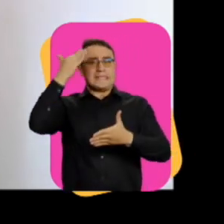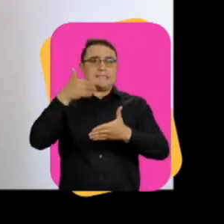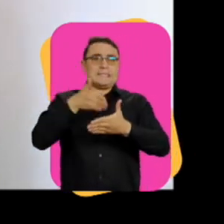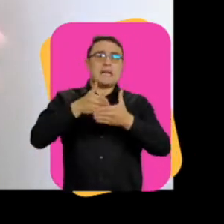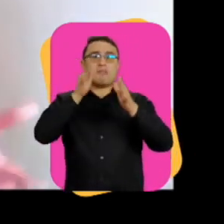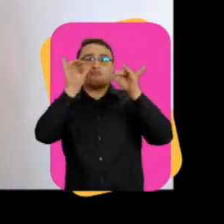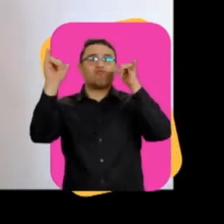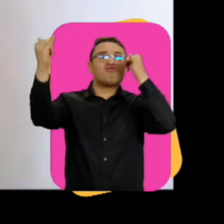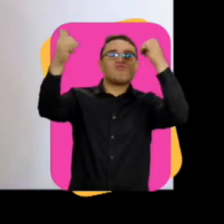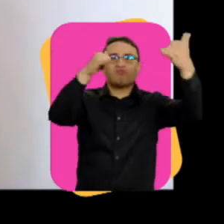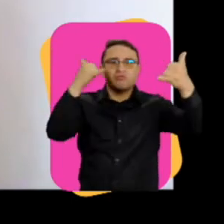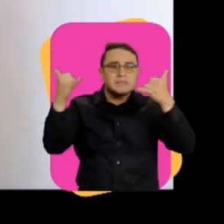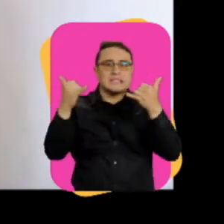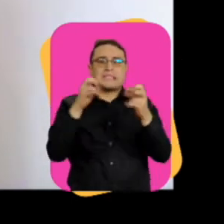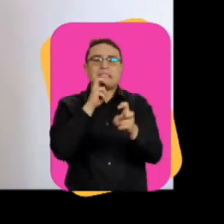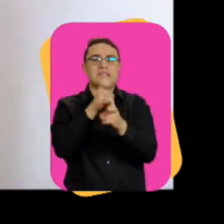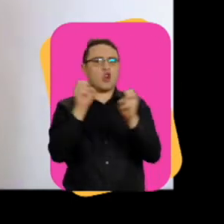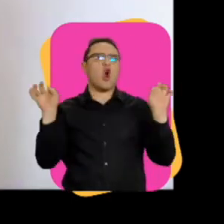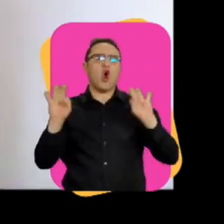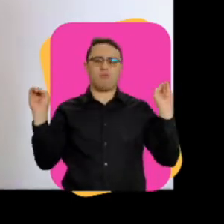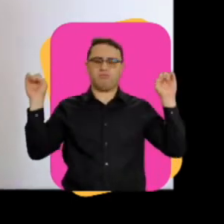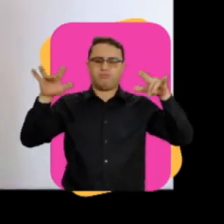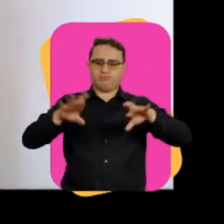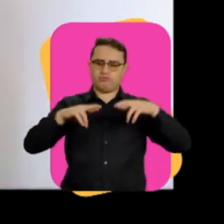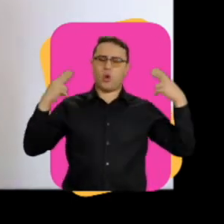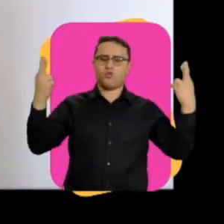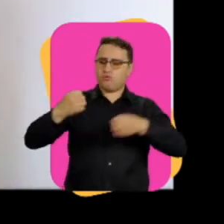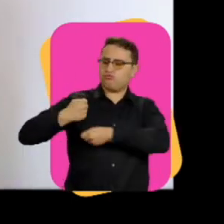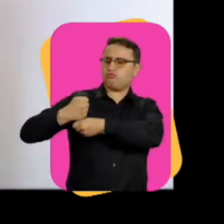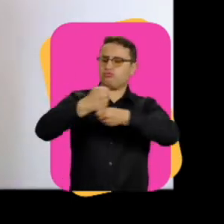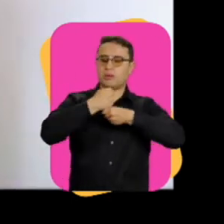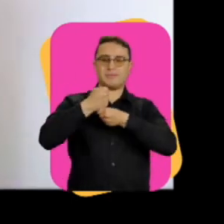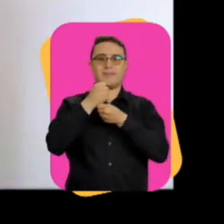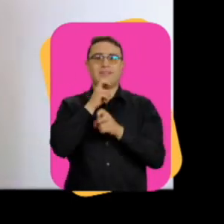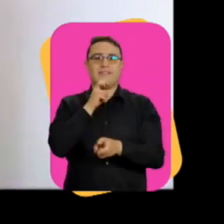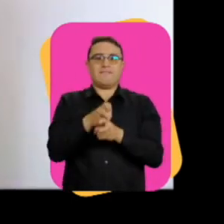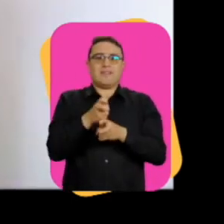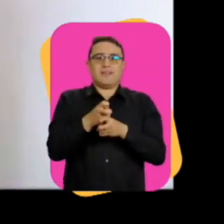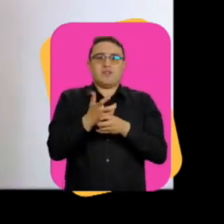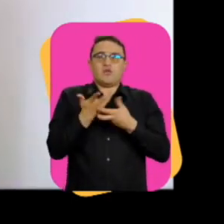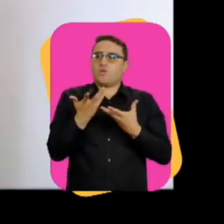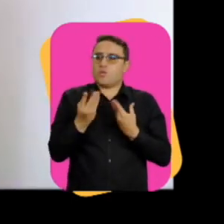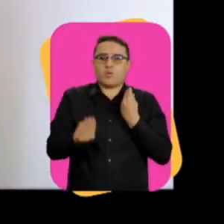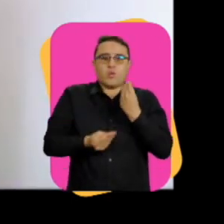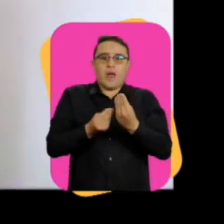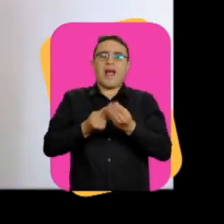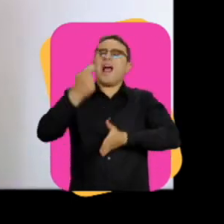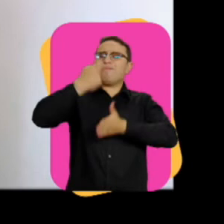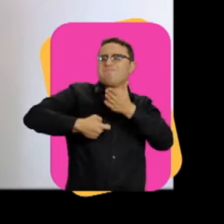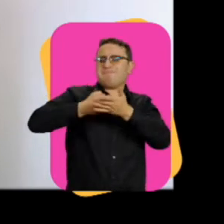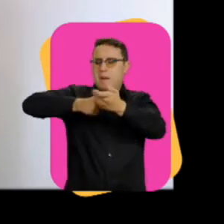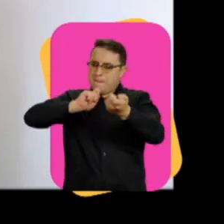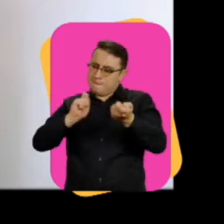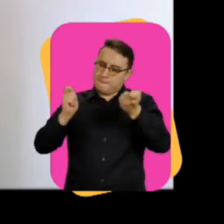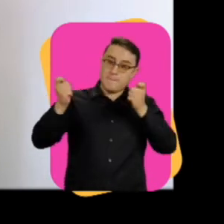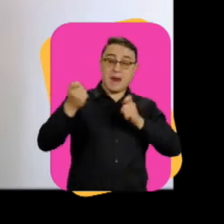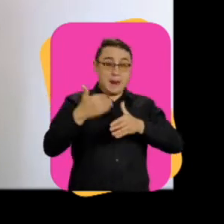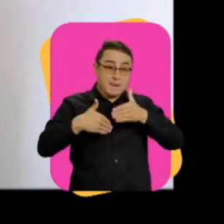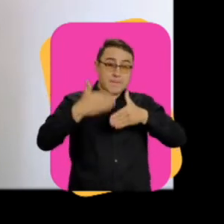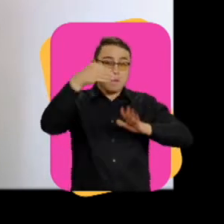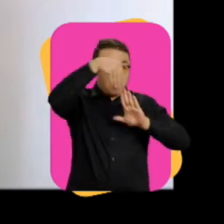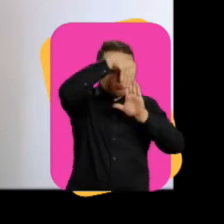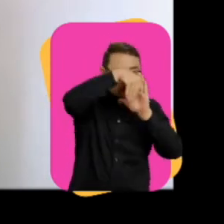de poder reunirnos en los sitios de trabajo. ¿Qué hacemos? Pues nos modificamos, cambiamos y empezamos a producir contenidos que